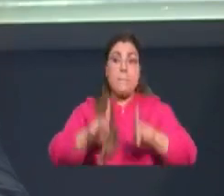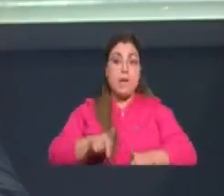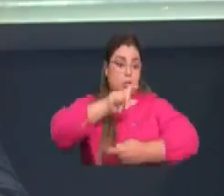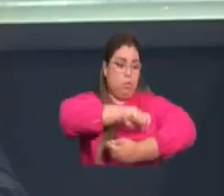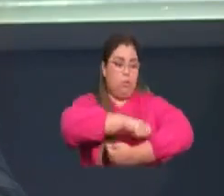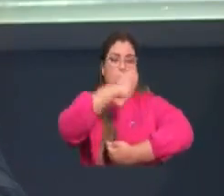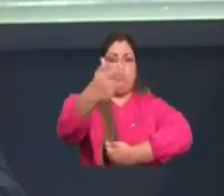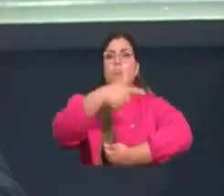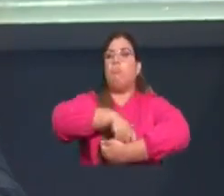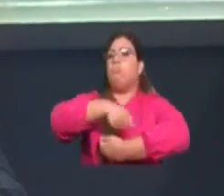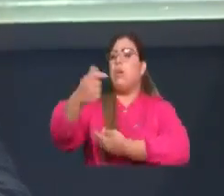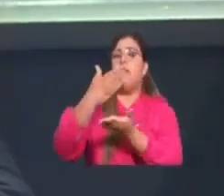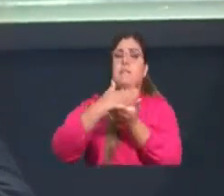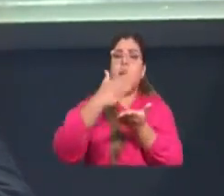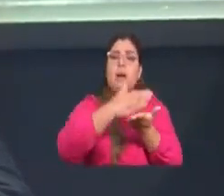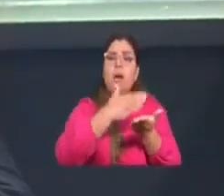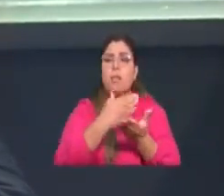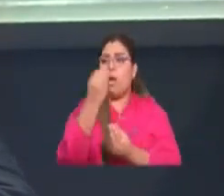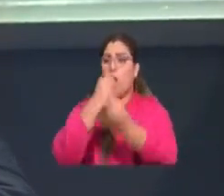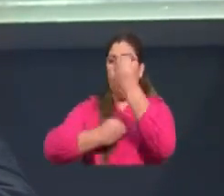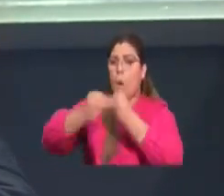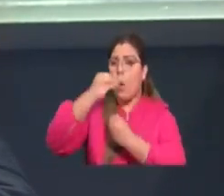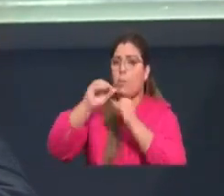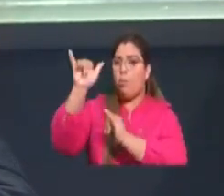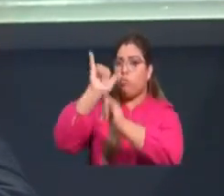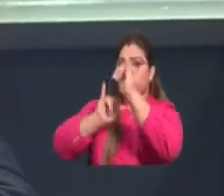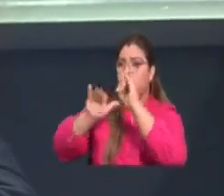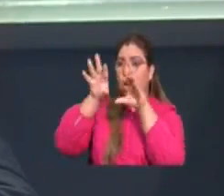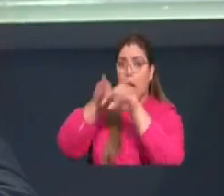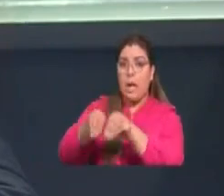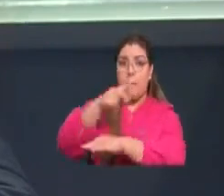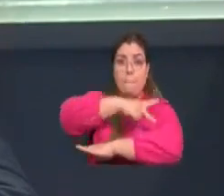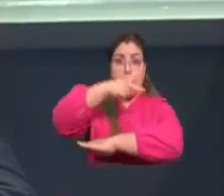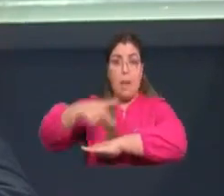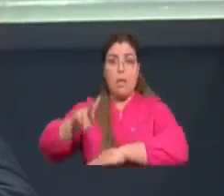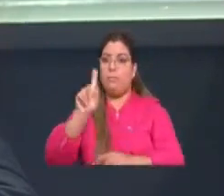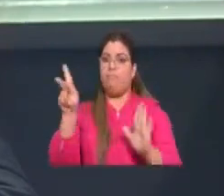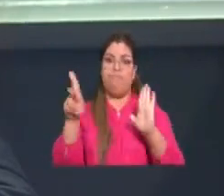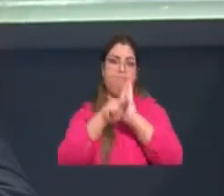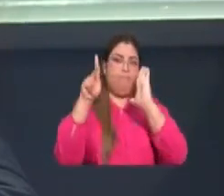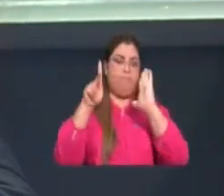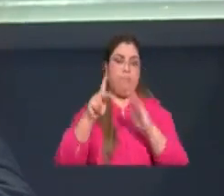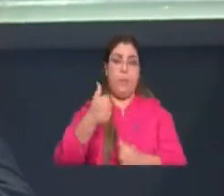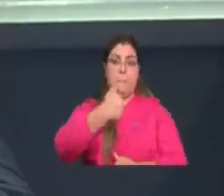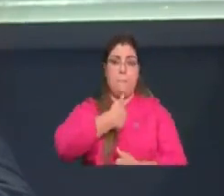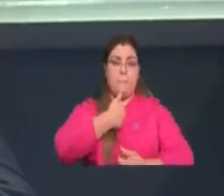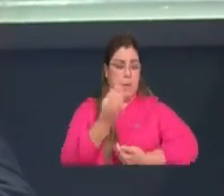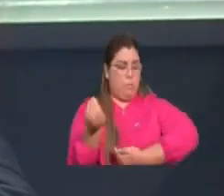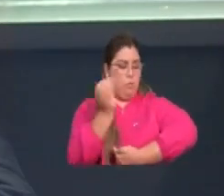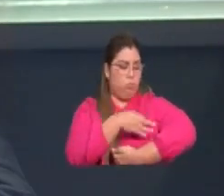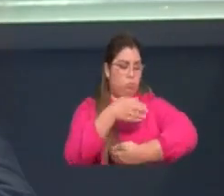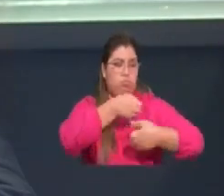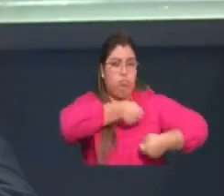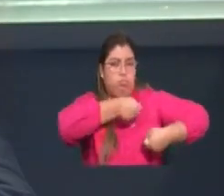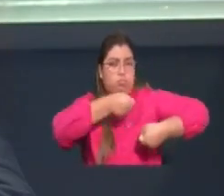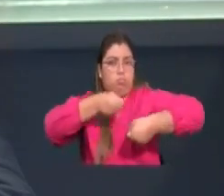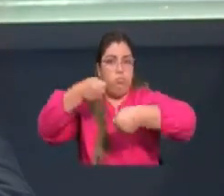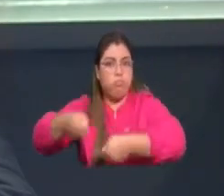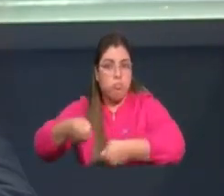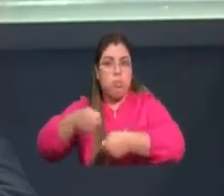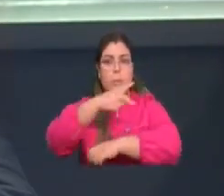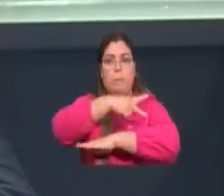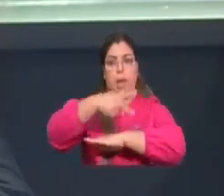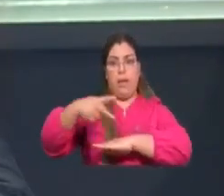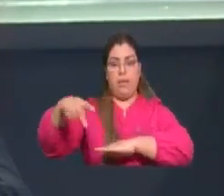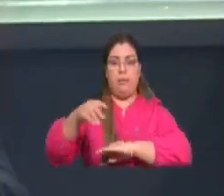semana, tienen el deadline, esa pelea que hay de que los que quieren que abran, los que quieren que se mantenga cerrada. No, no, viene el anuncio y el anuncio se dio. Bueno, yo